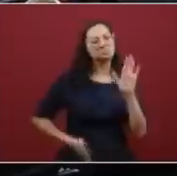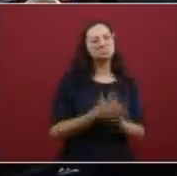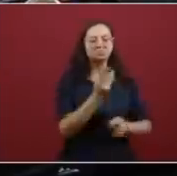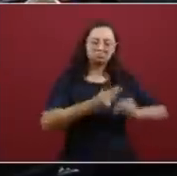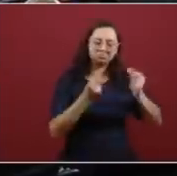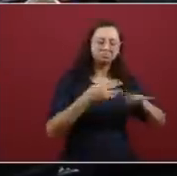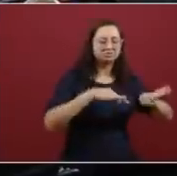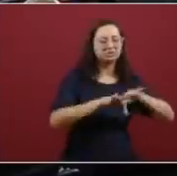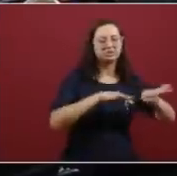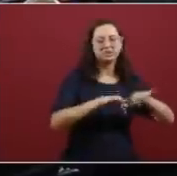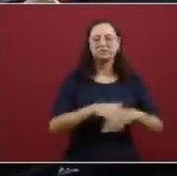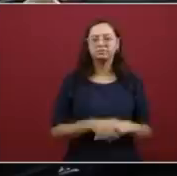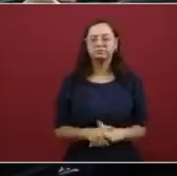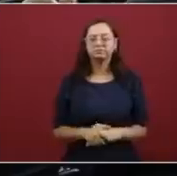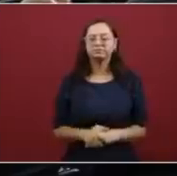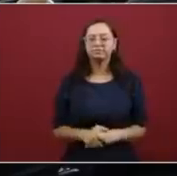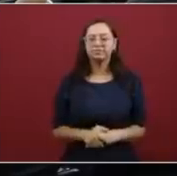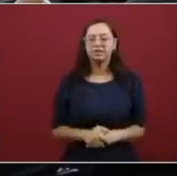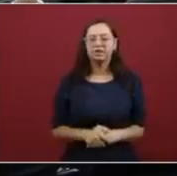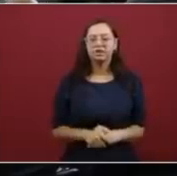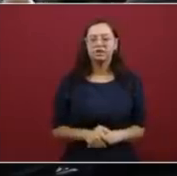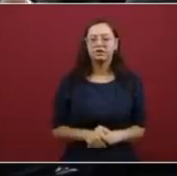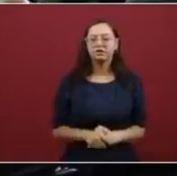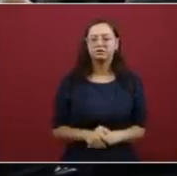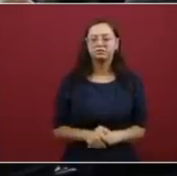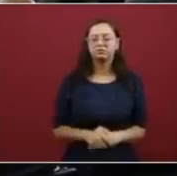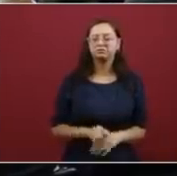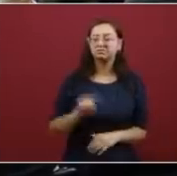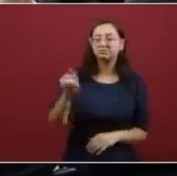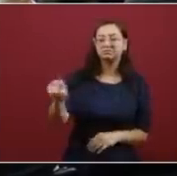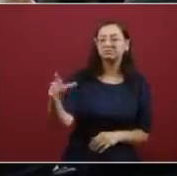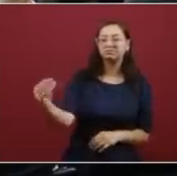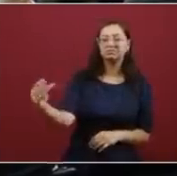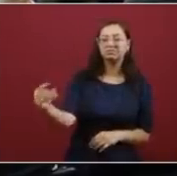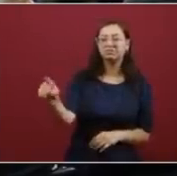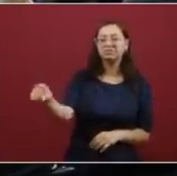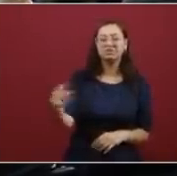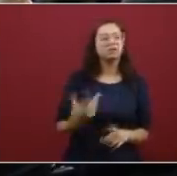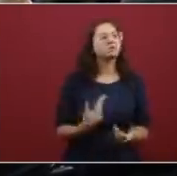Presidente, el amigo mutuo de… Es amigo.